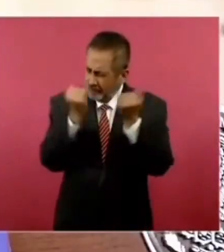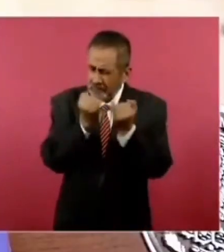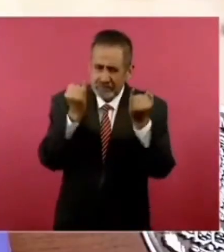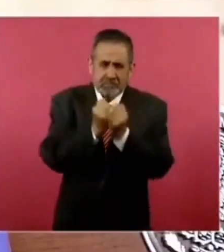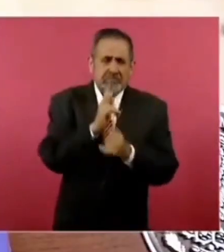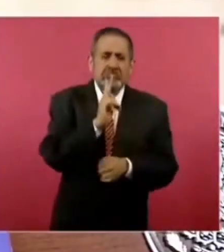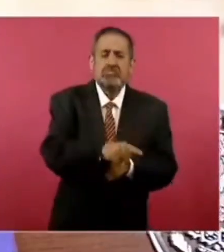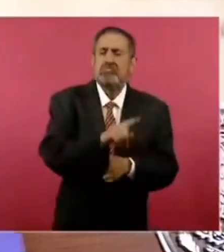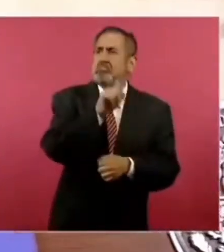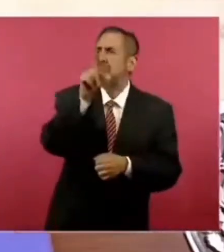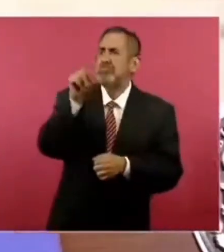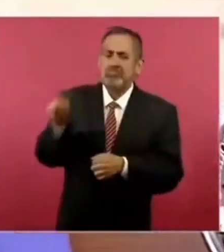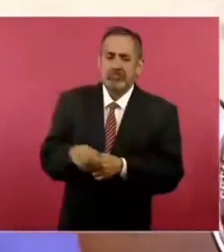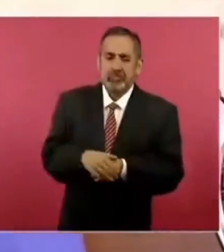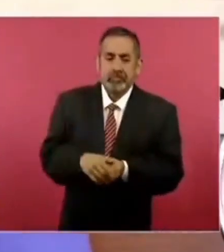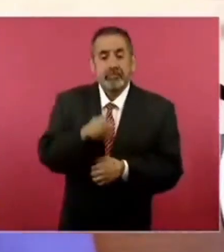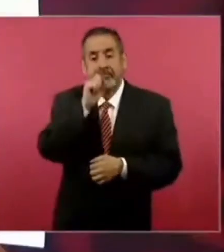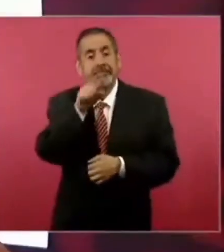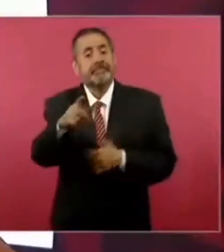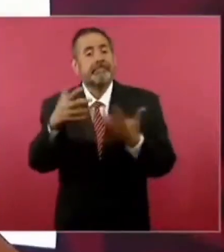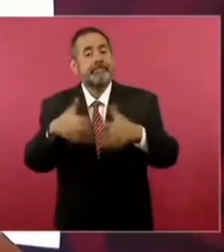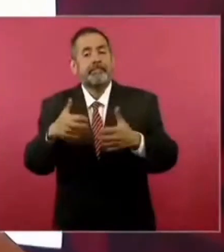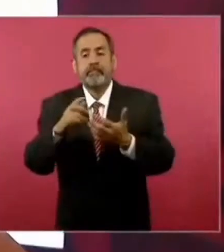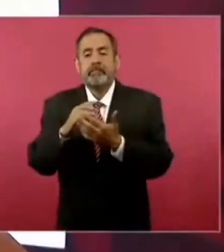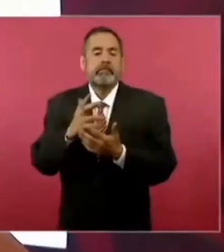Y encuestadoras, en efecto,